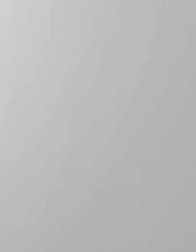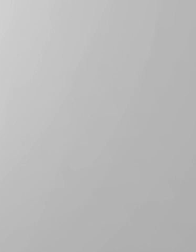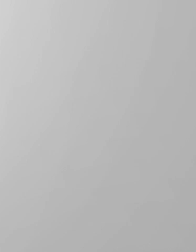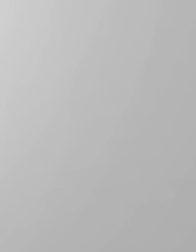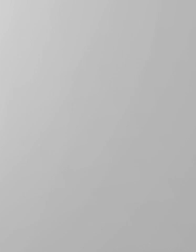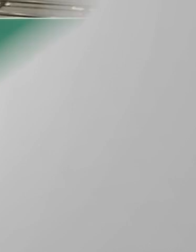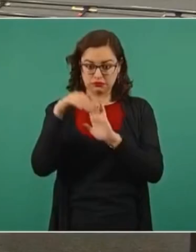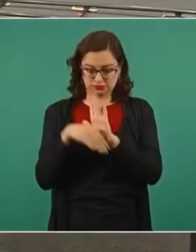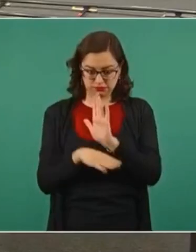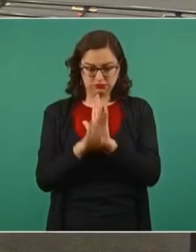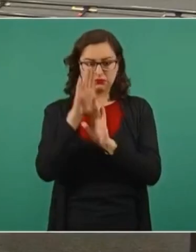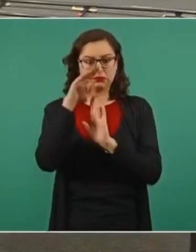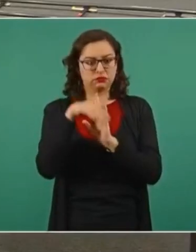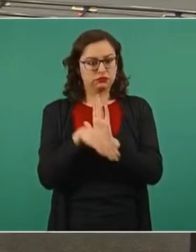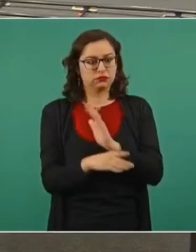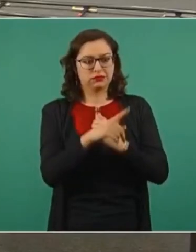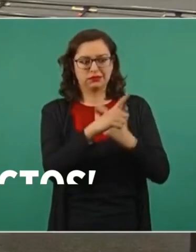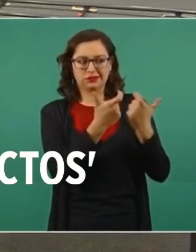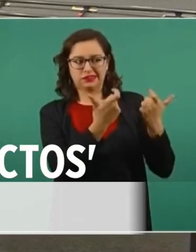Bueno,